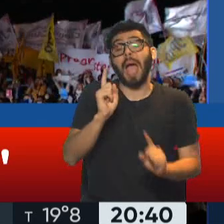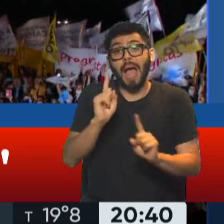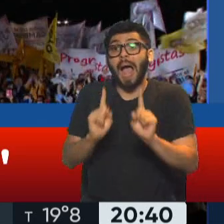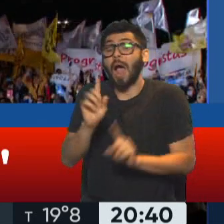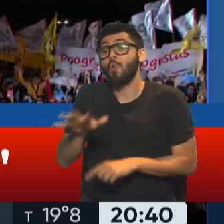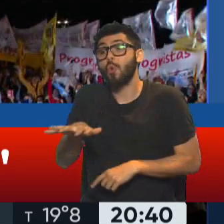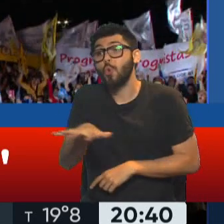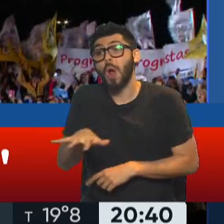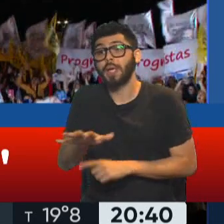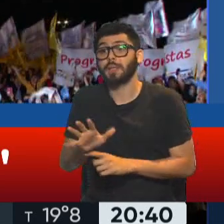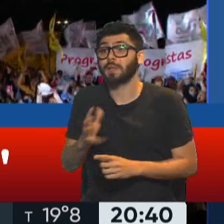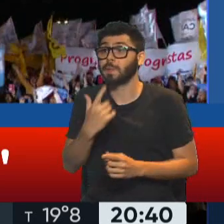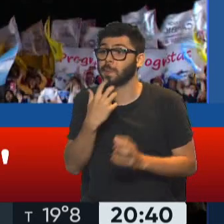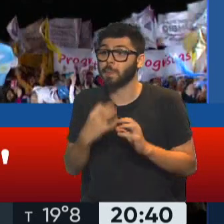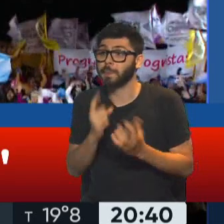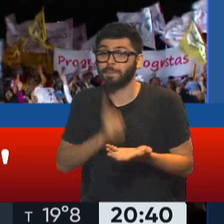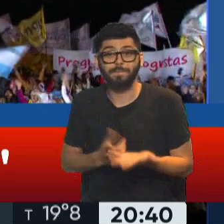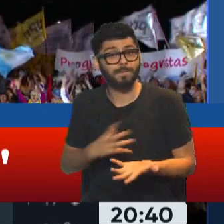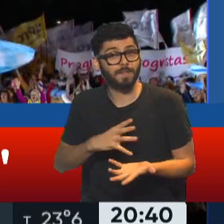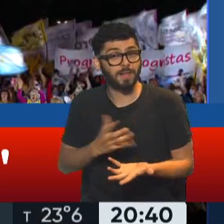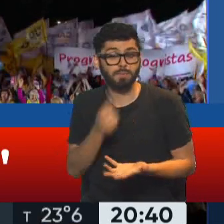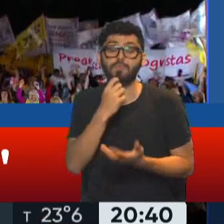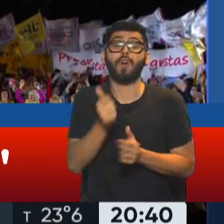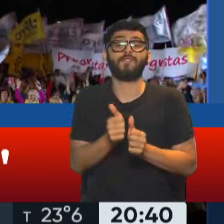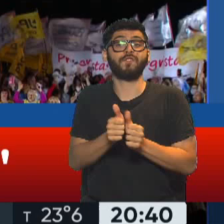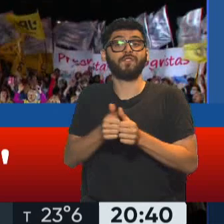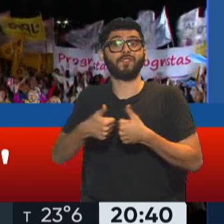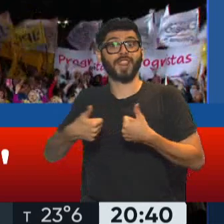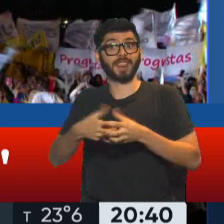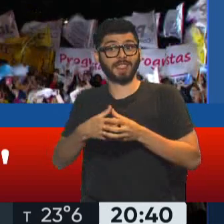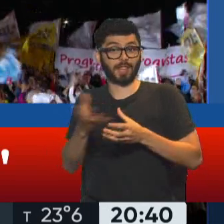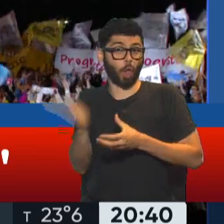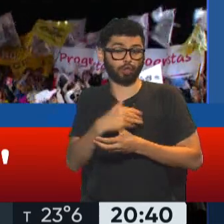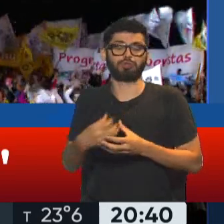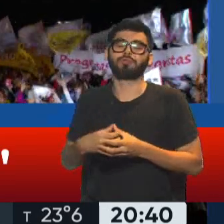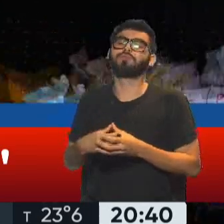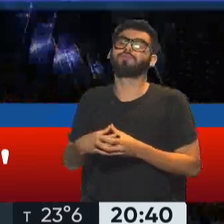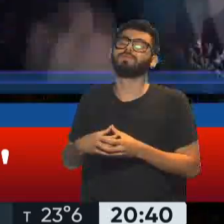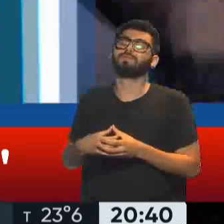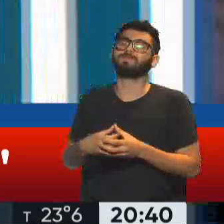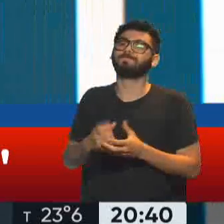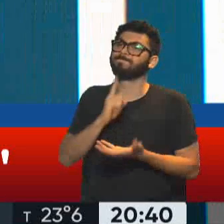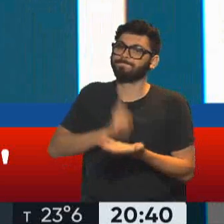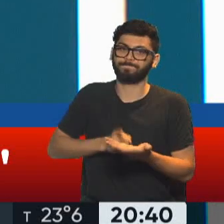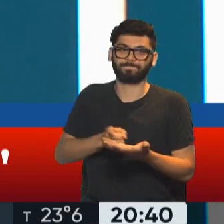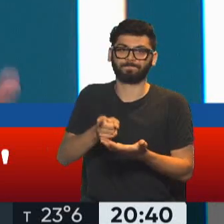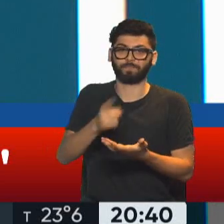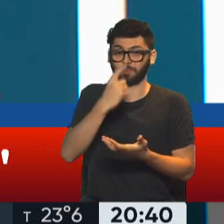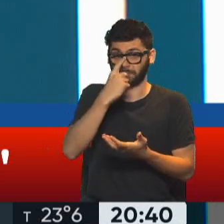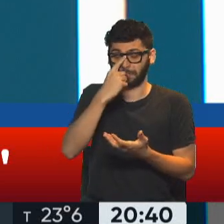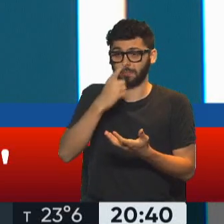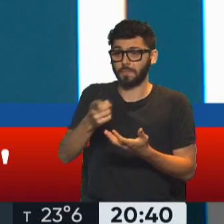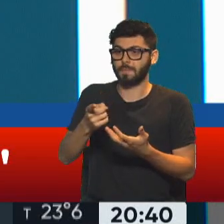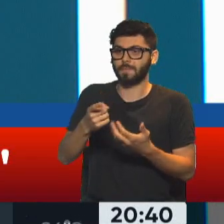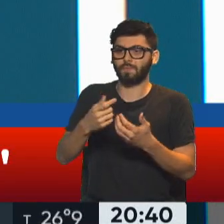se decidía nada. Bueno, el Frente de Todos tomó la decisión de que en muchos lugares la lista no estaba en competencia con